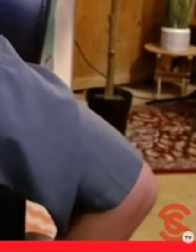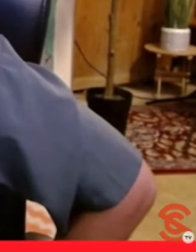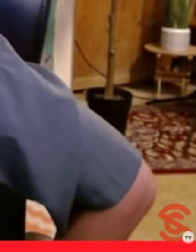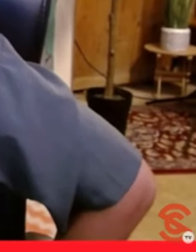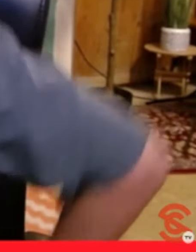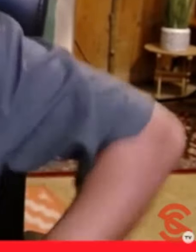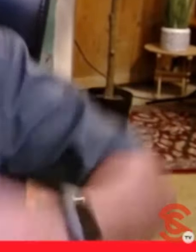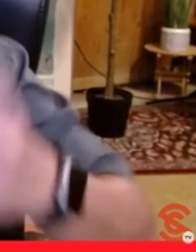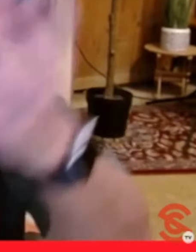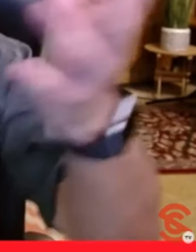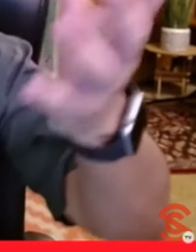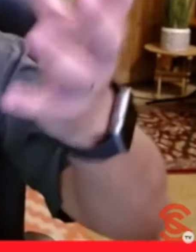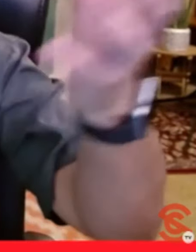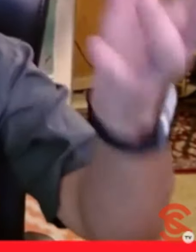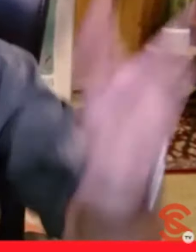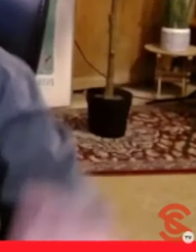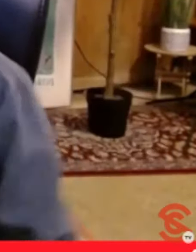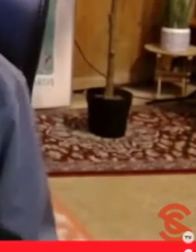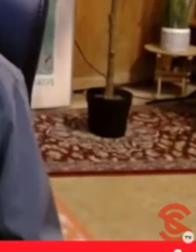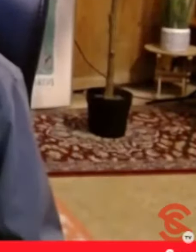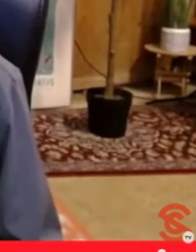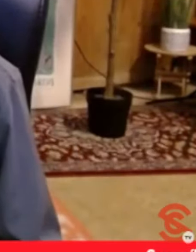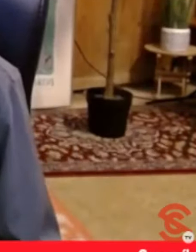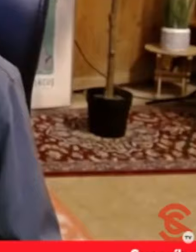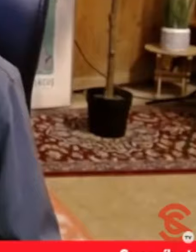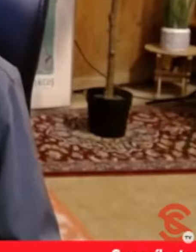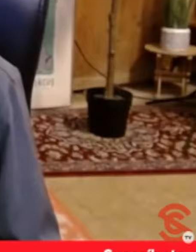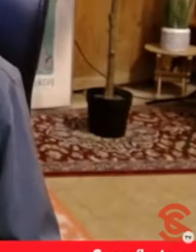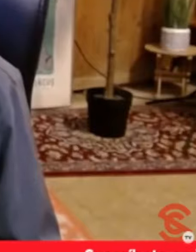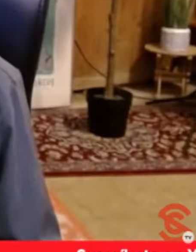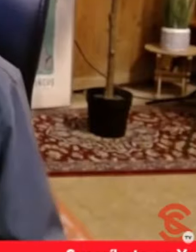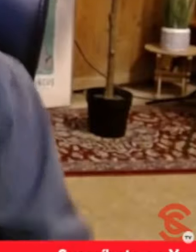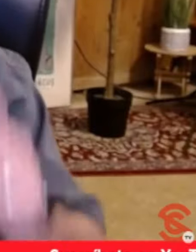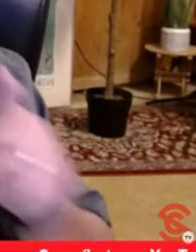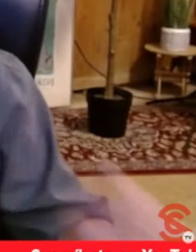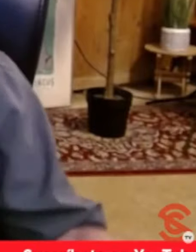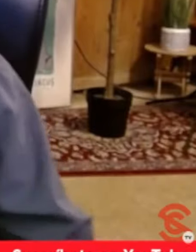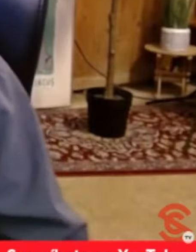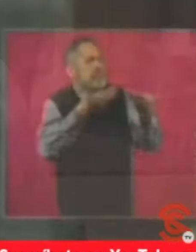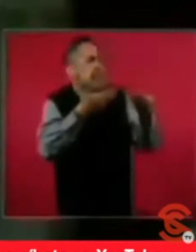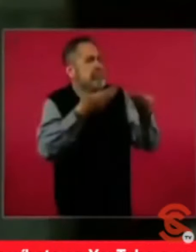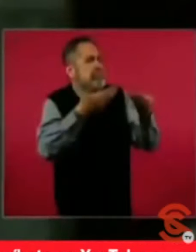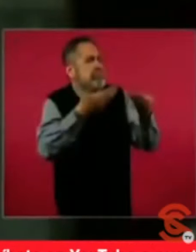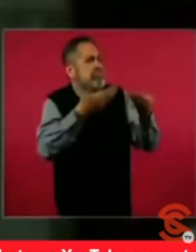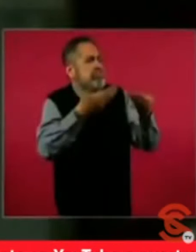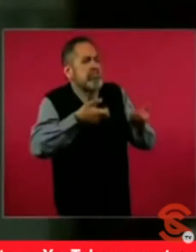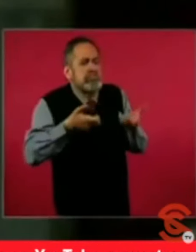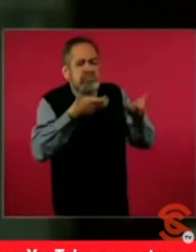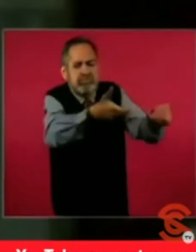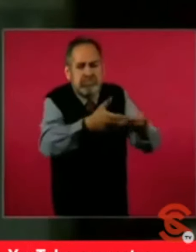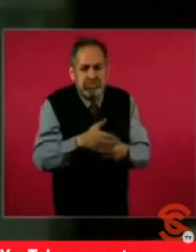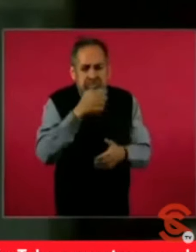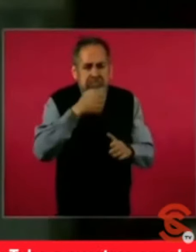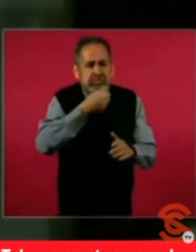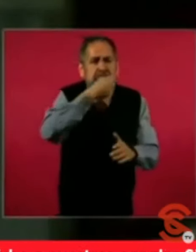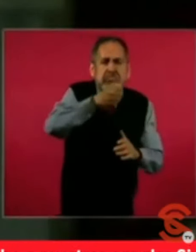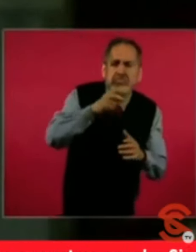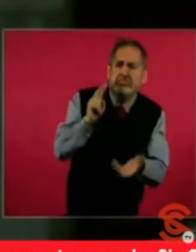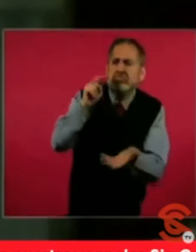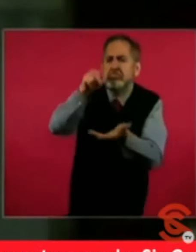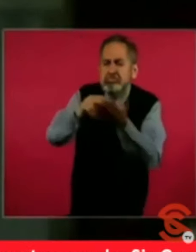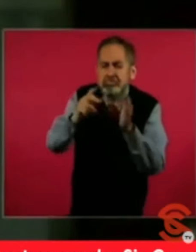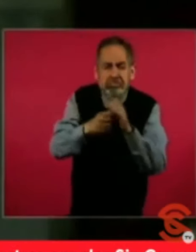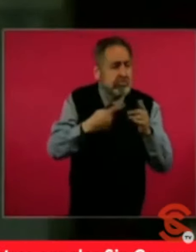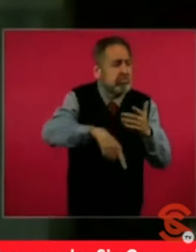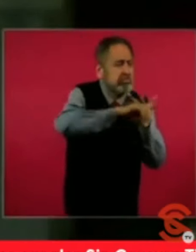aplauso para ella, que es clara y evidentemente una burla que casi la hace llorar. Mire. Entonces, ¿y usted por qué? Porque me